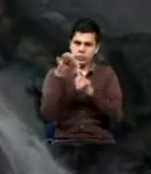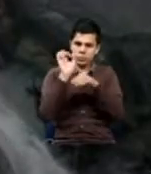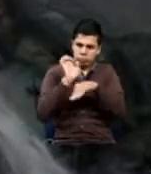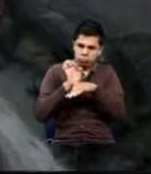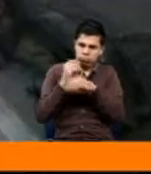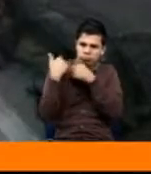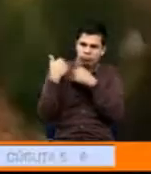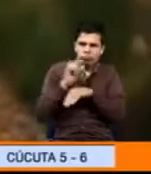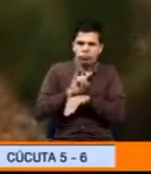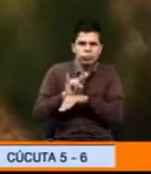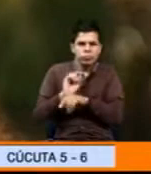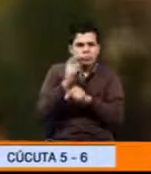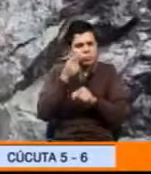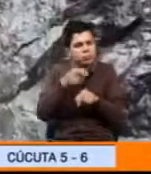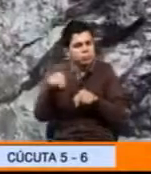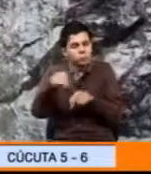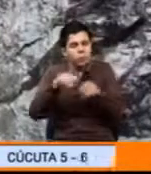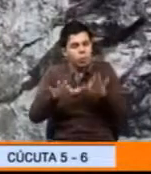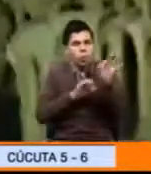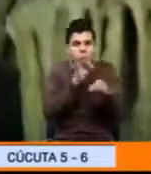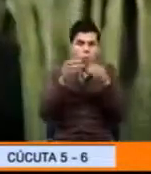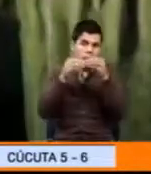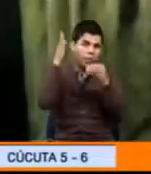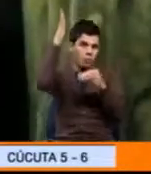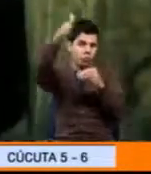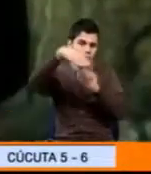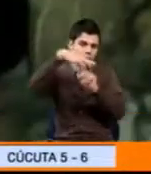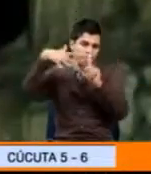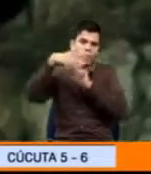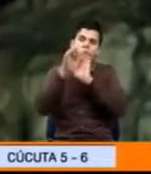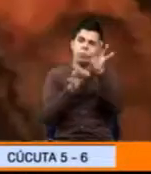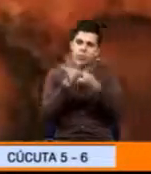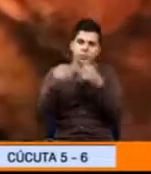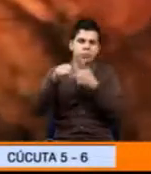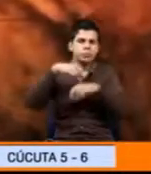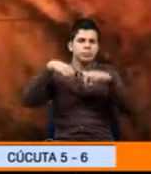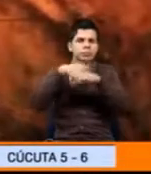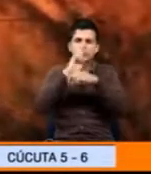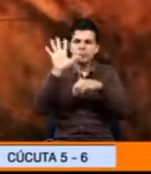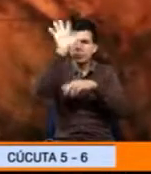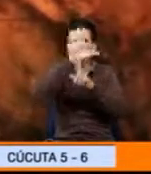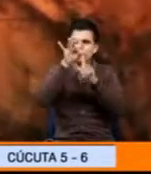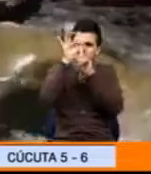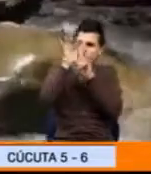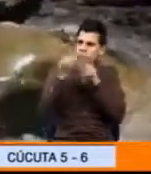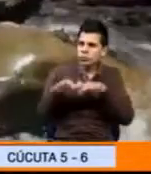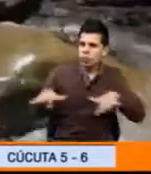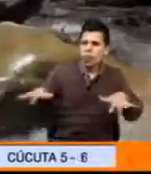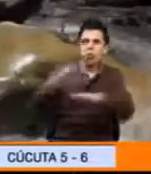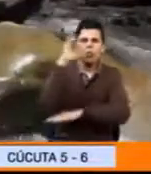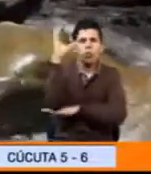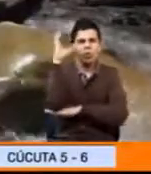oficia como albacea del presente y del futuro de los ecosistemas del país. Parques Nacionales Naturales cubre el territorio colombiano